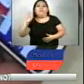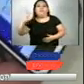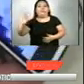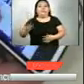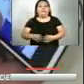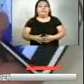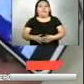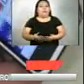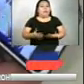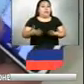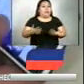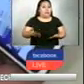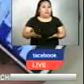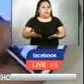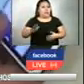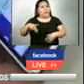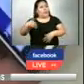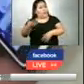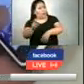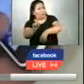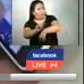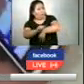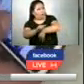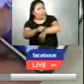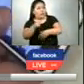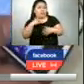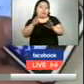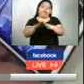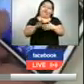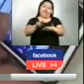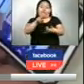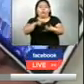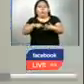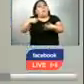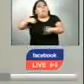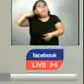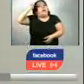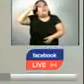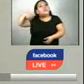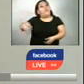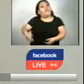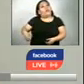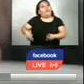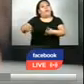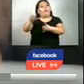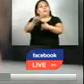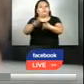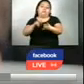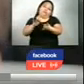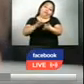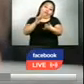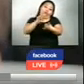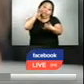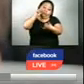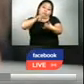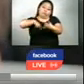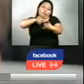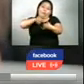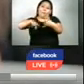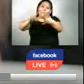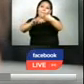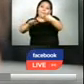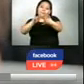y a los pocos minutos entré a mi WhatsApp, porque yo pensaba que era una broma, pero entré a mi WhatsApp